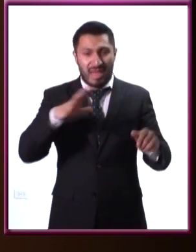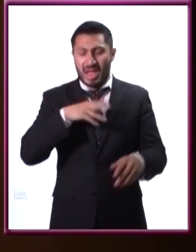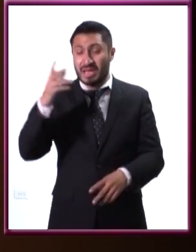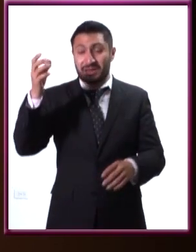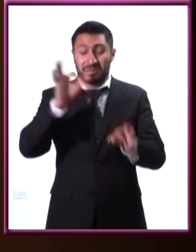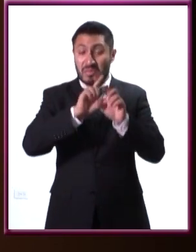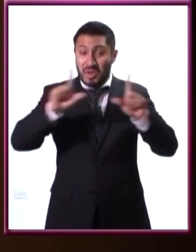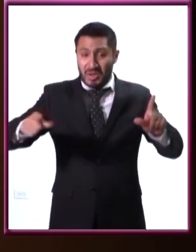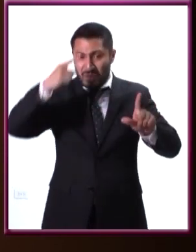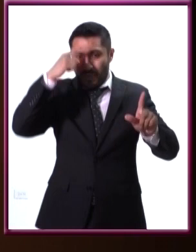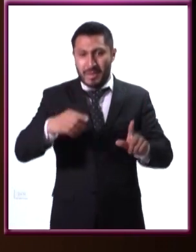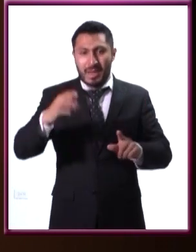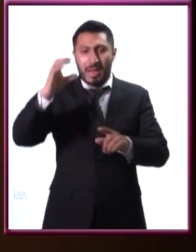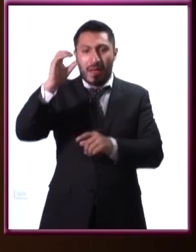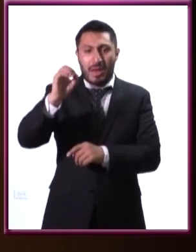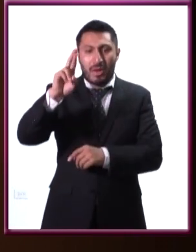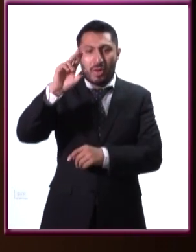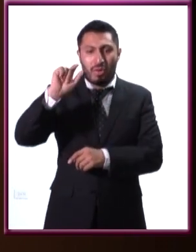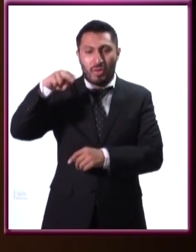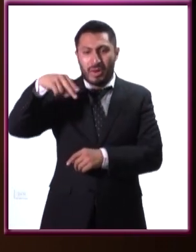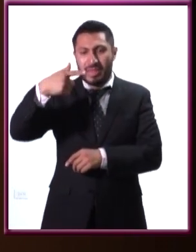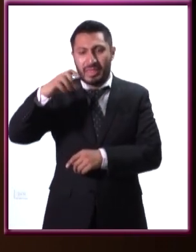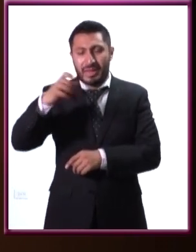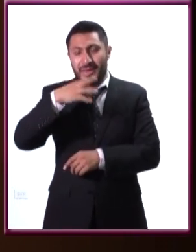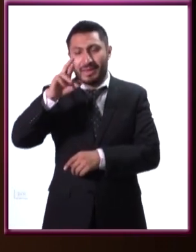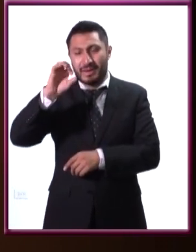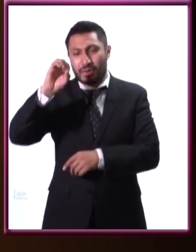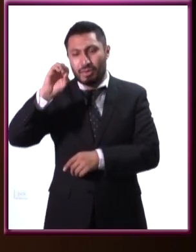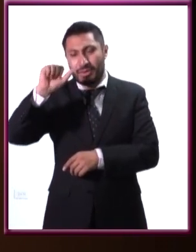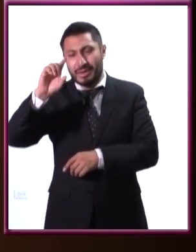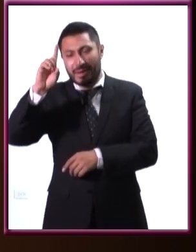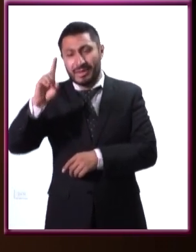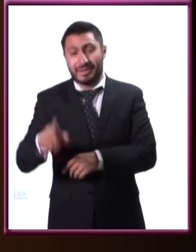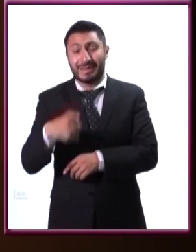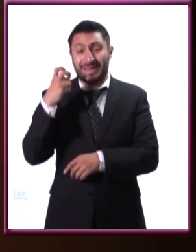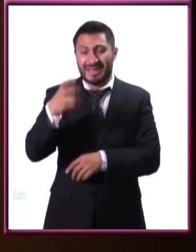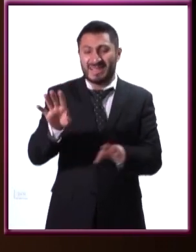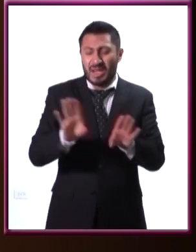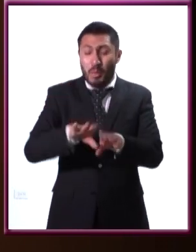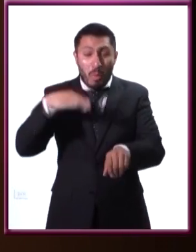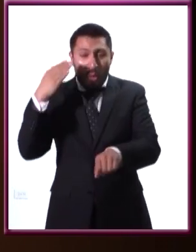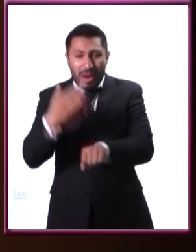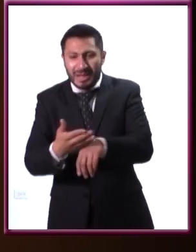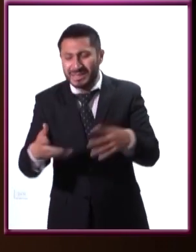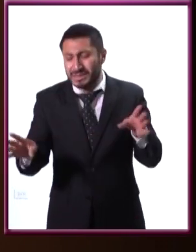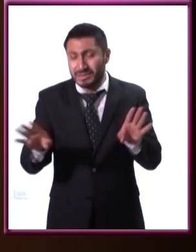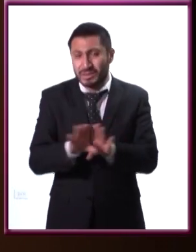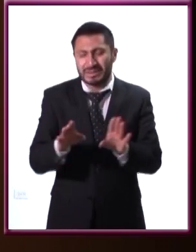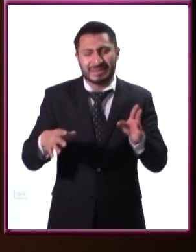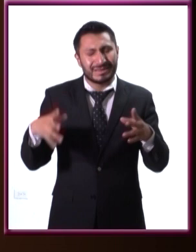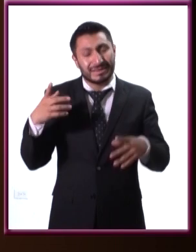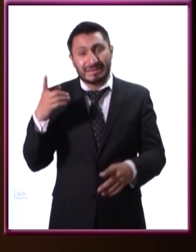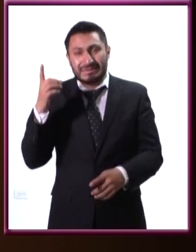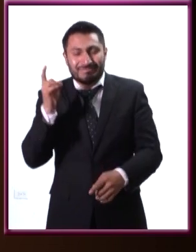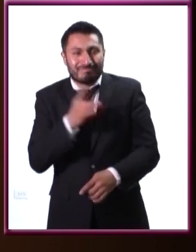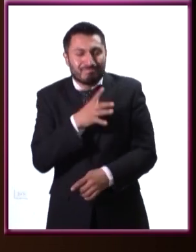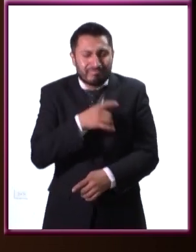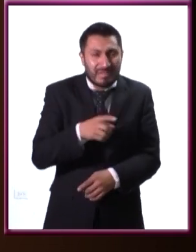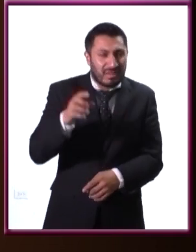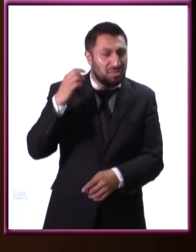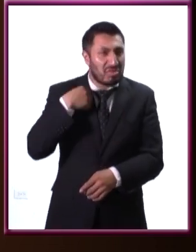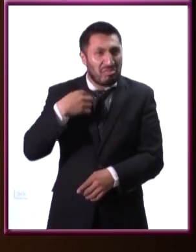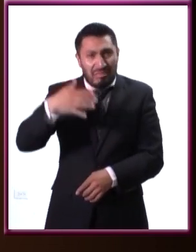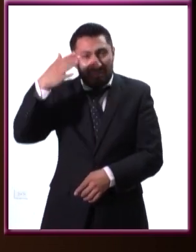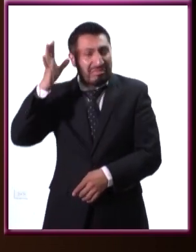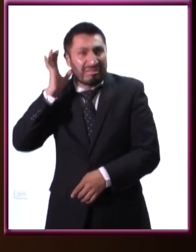Nadie está nunca preparado para Orange Road. Esa sentencia de Truman aumentó mi intriga por la carretera de la que